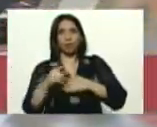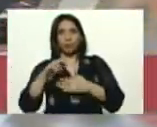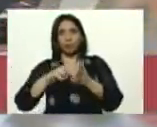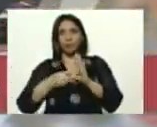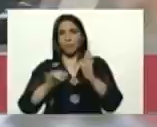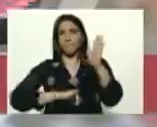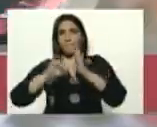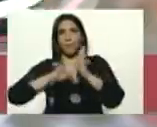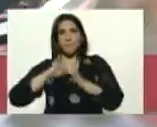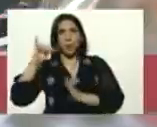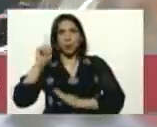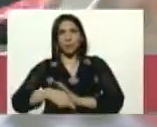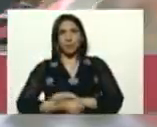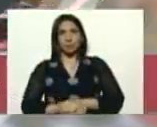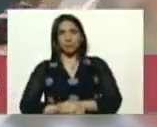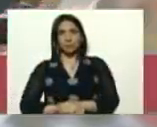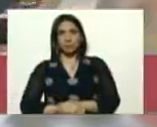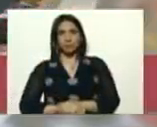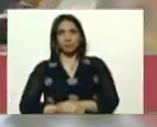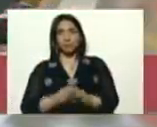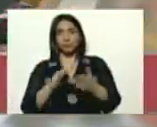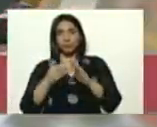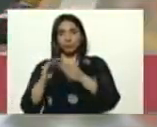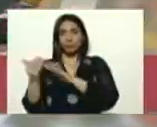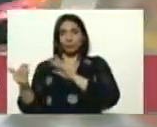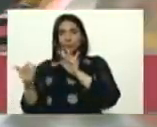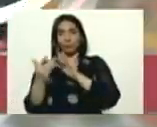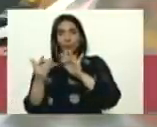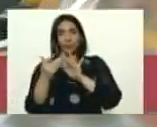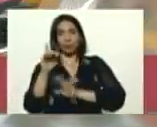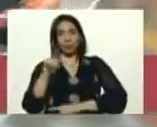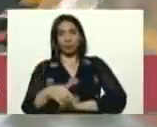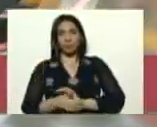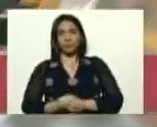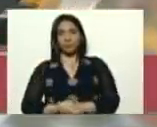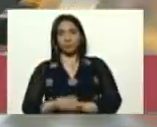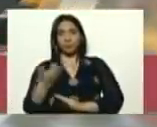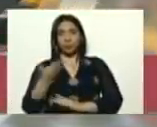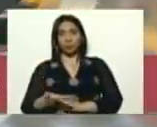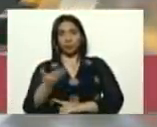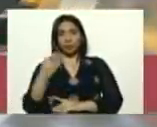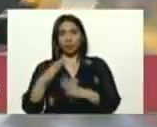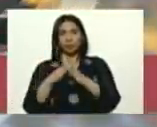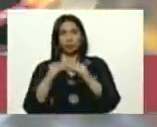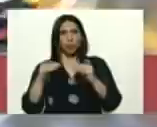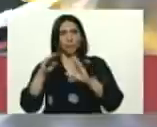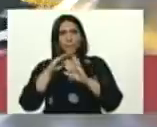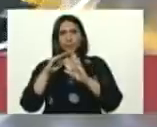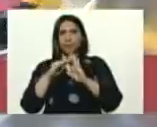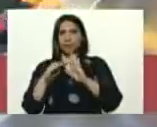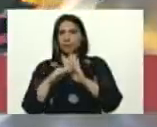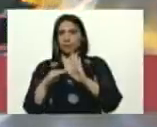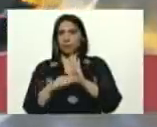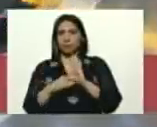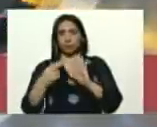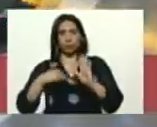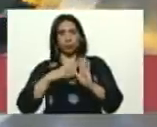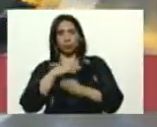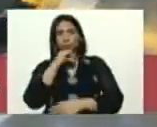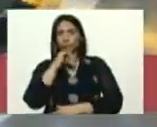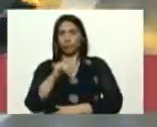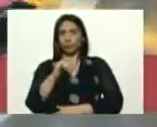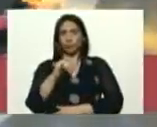un repunte también en los casos comunitarios. Y es muy importante que todas las medidas que hemos